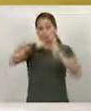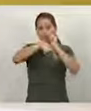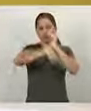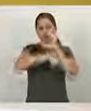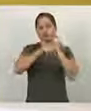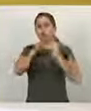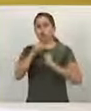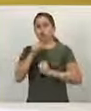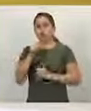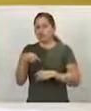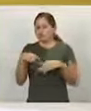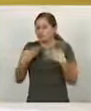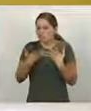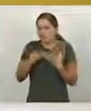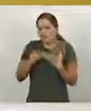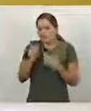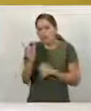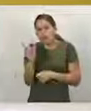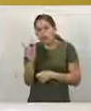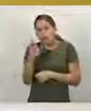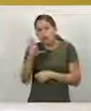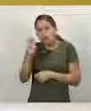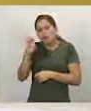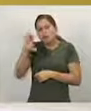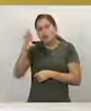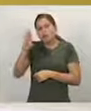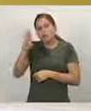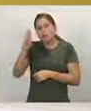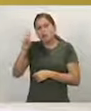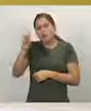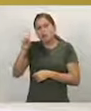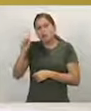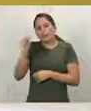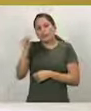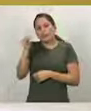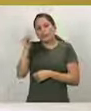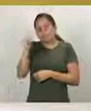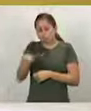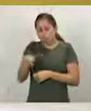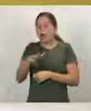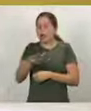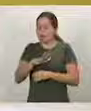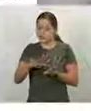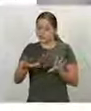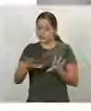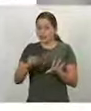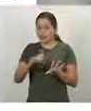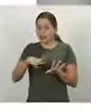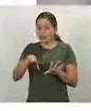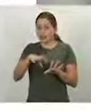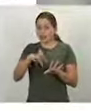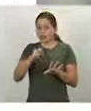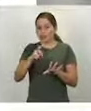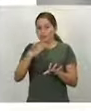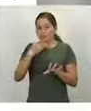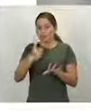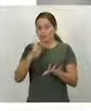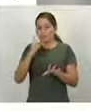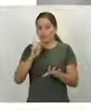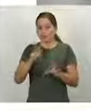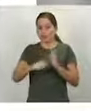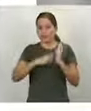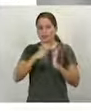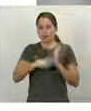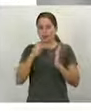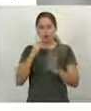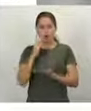el significado de la palabra fecunda. Ahora sí están en condiciones de observar el